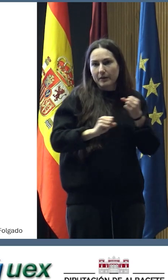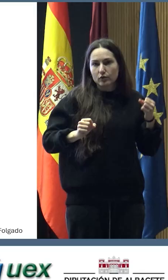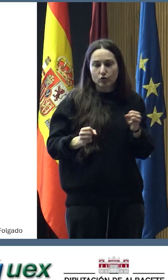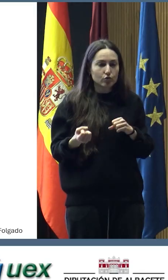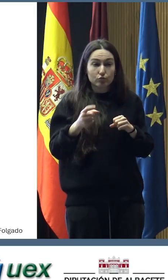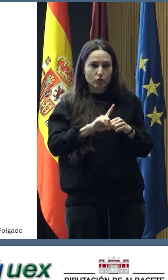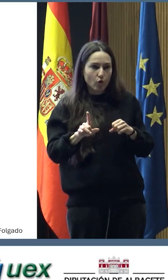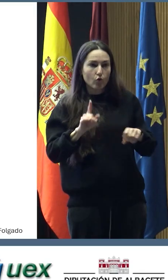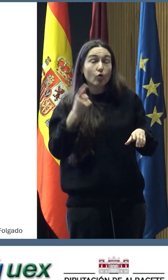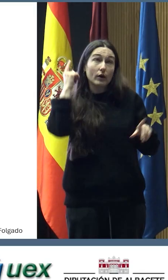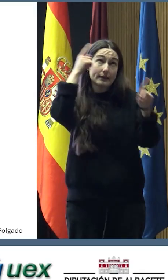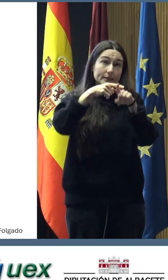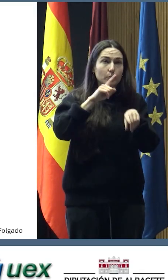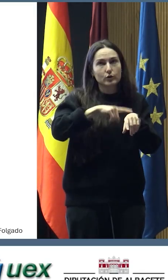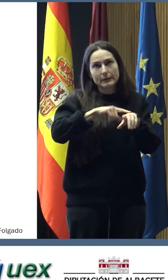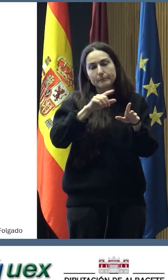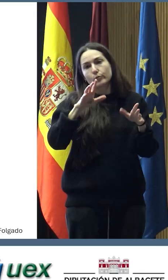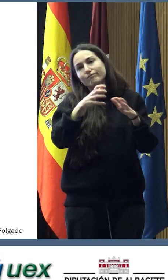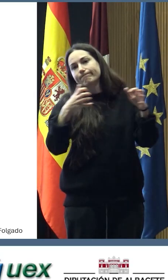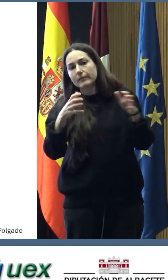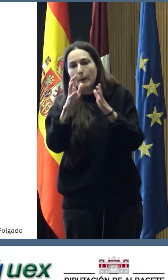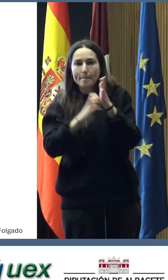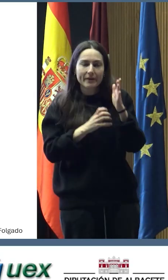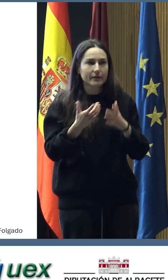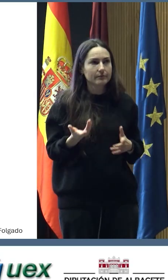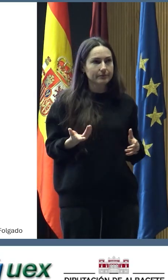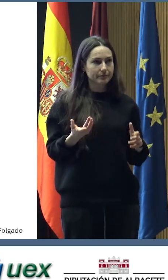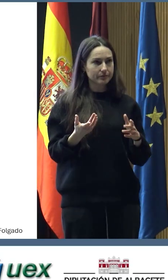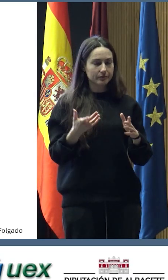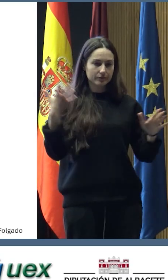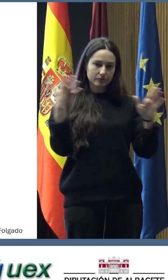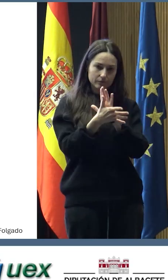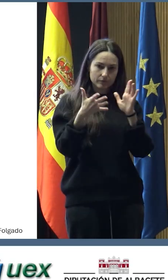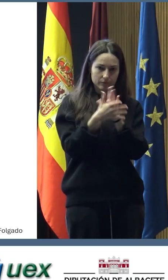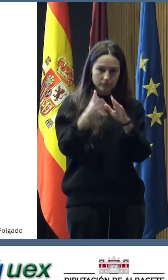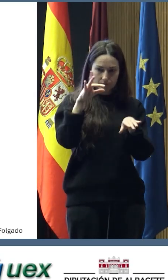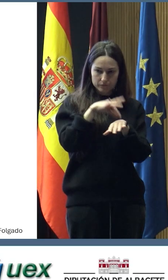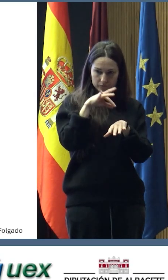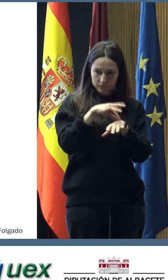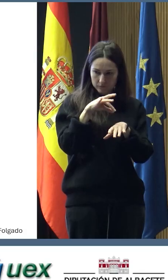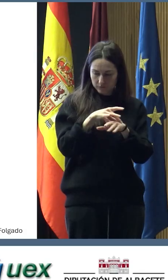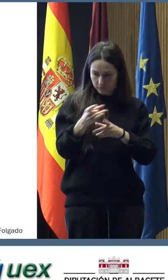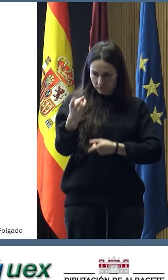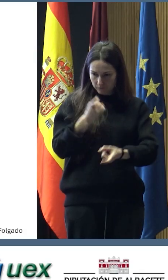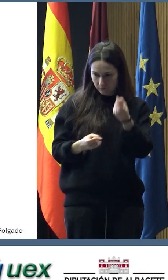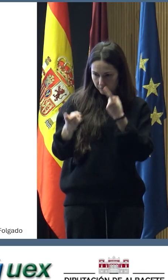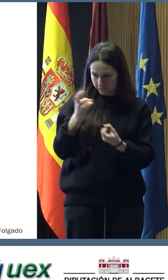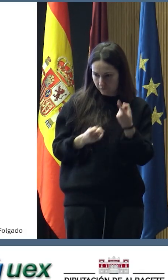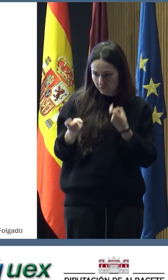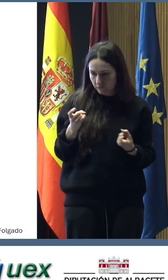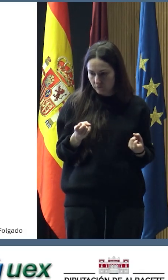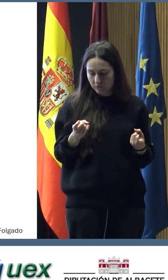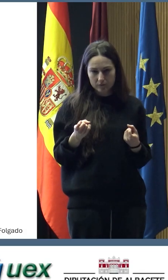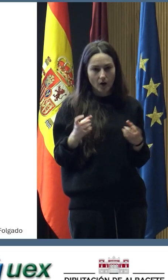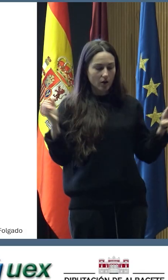está explicando para que pues el médico pueda ir cogiendo cuantos más datos mejor.